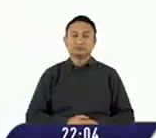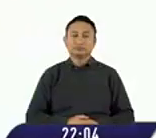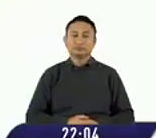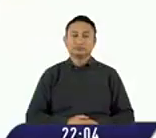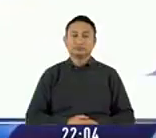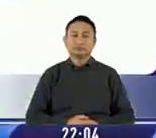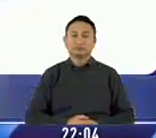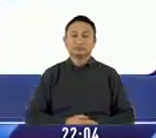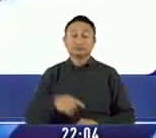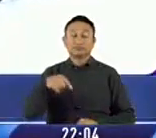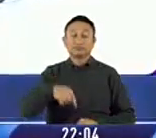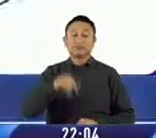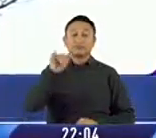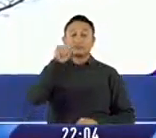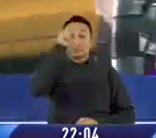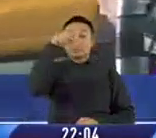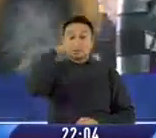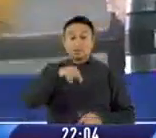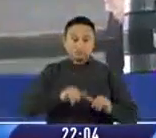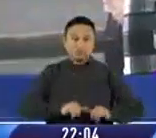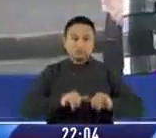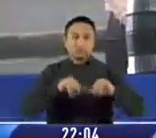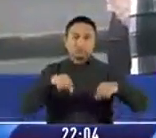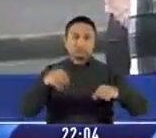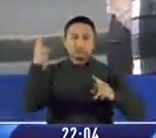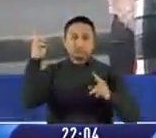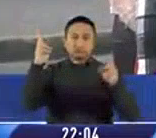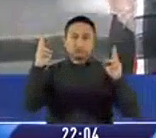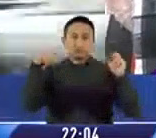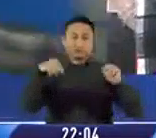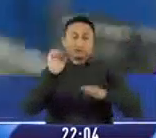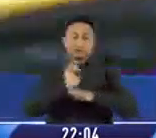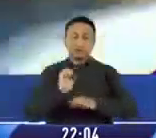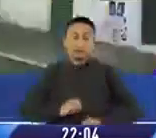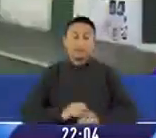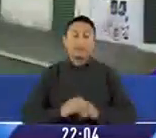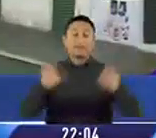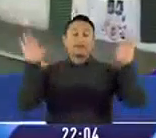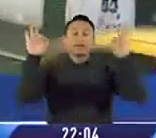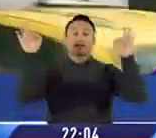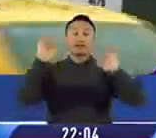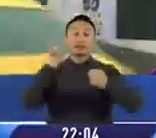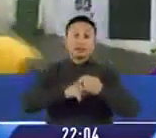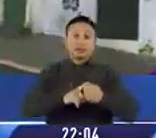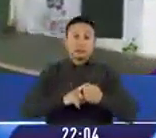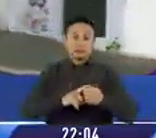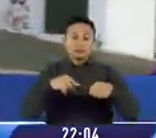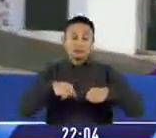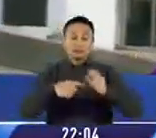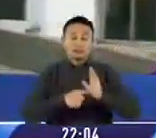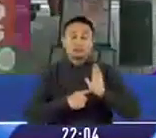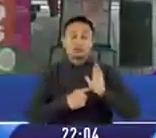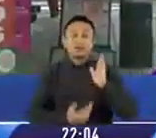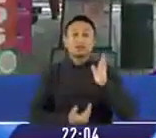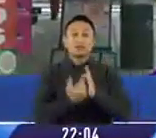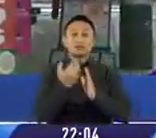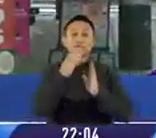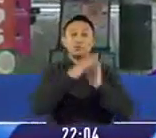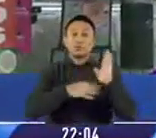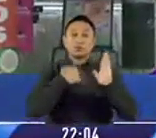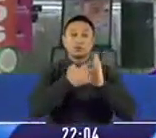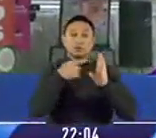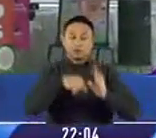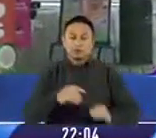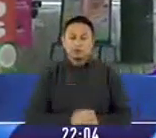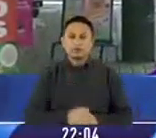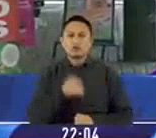Para este fin de semana continuarán los apagones en el país. La empresa eléctrica Quito publicó los racionamientos. Conozca en